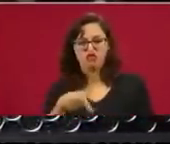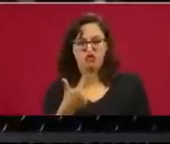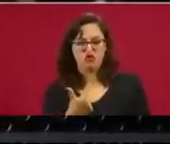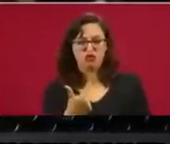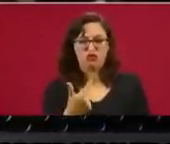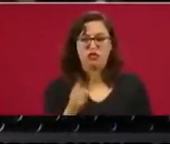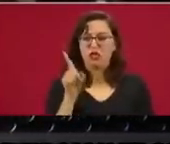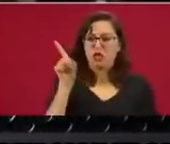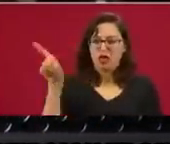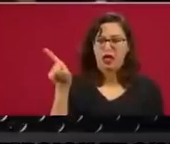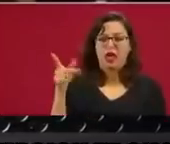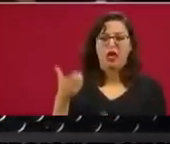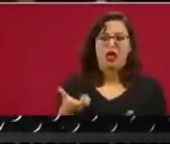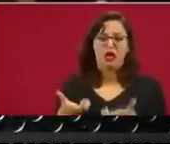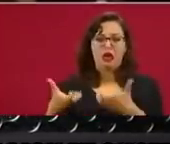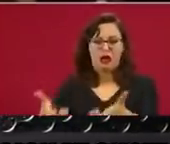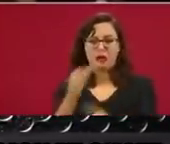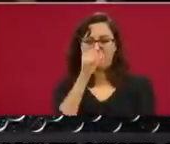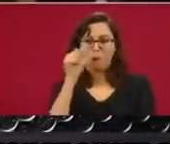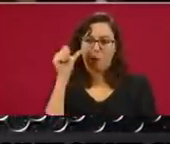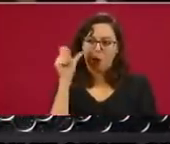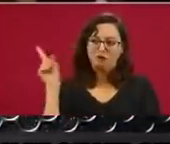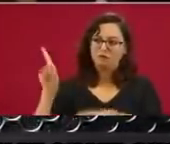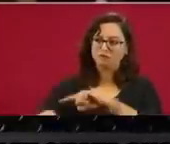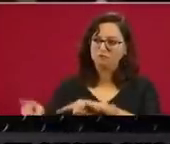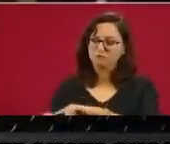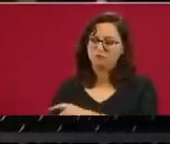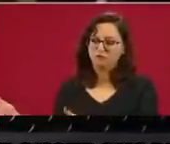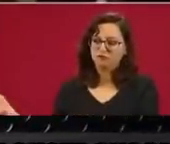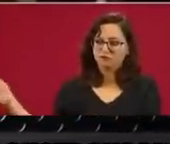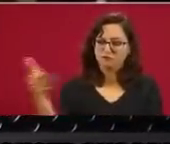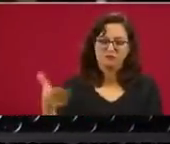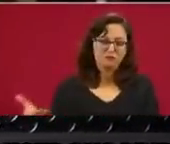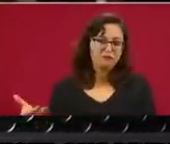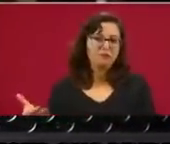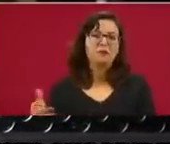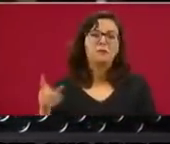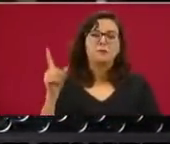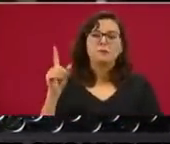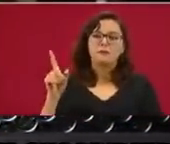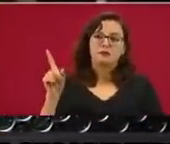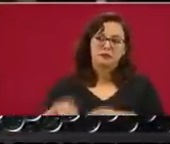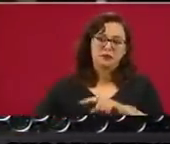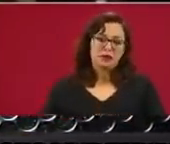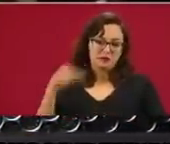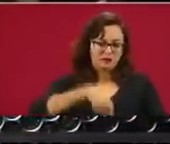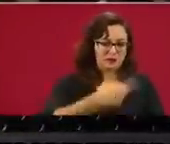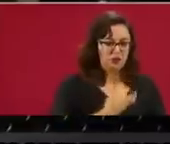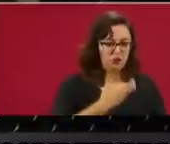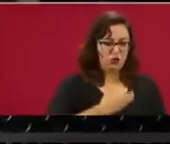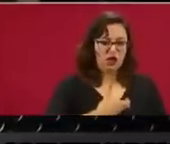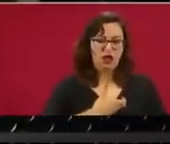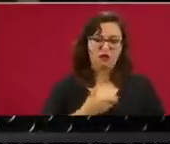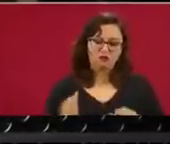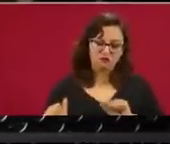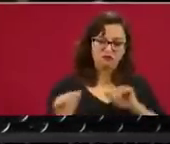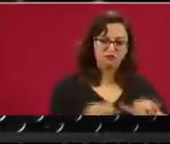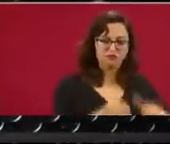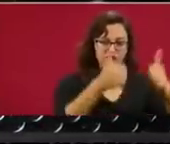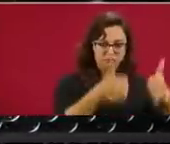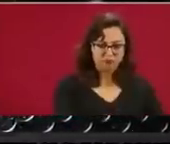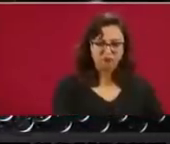el plantón de Avenida Juárez y van a venir a instalarse aquí al Zócalo capitalino. Me gustaría conocer si se van a dar todas las